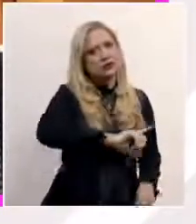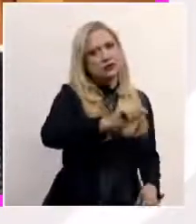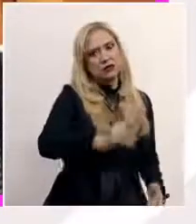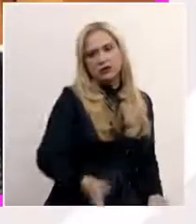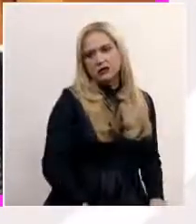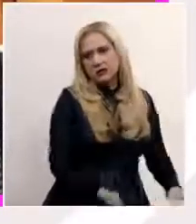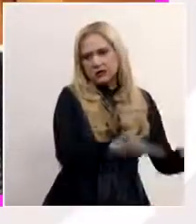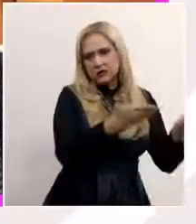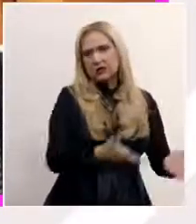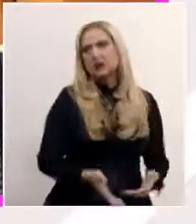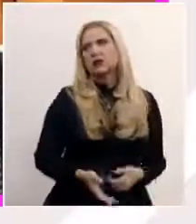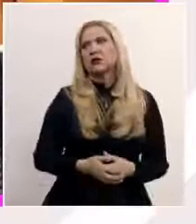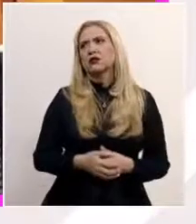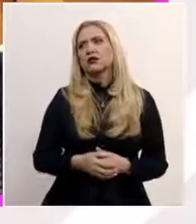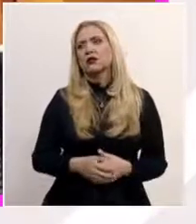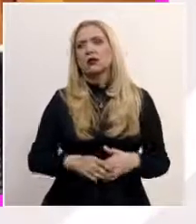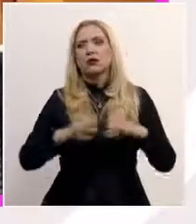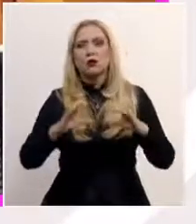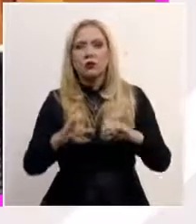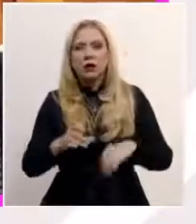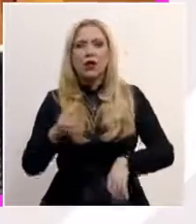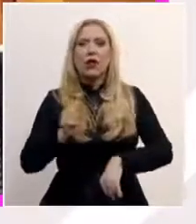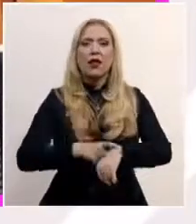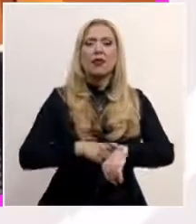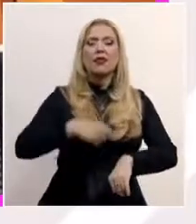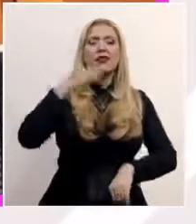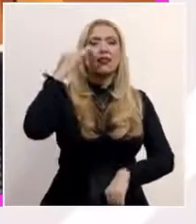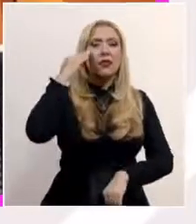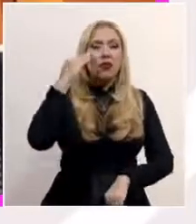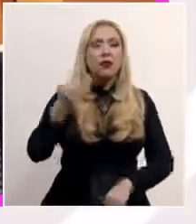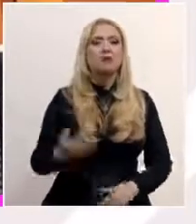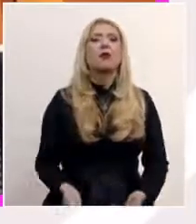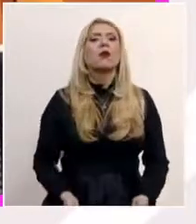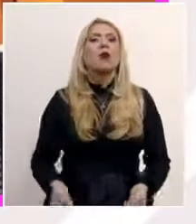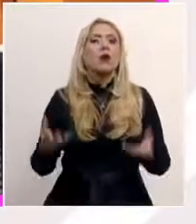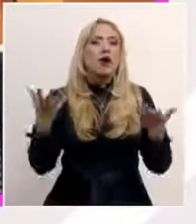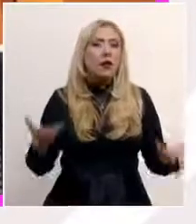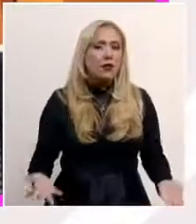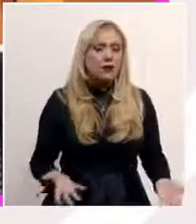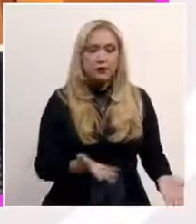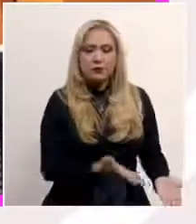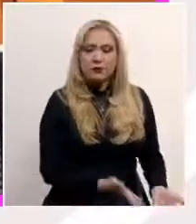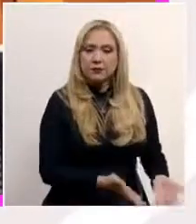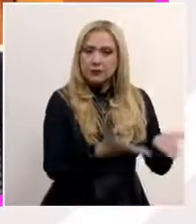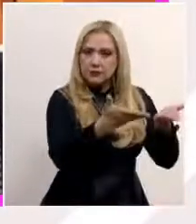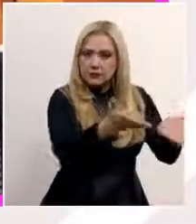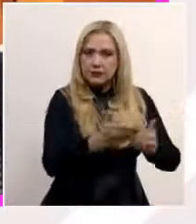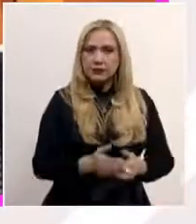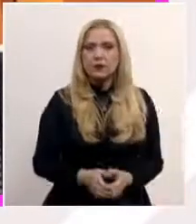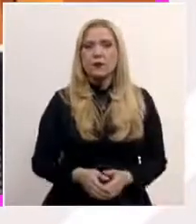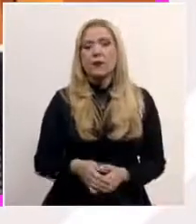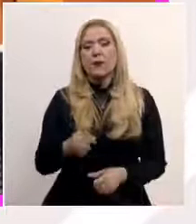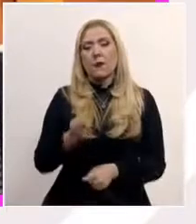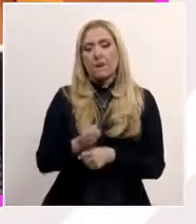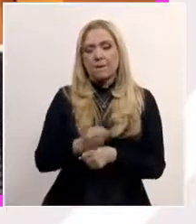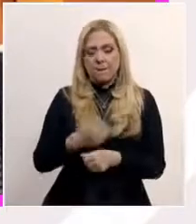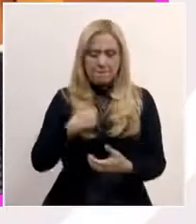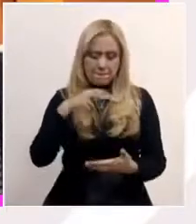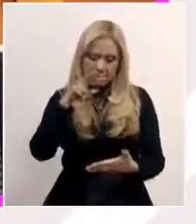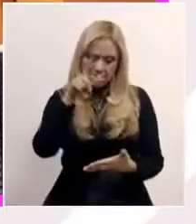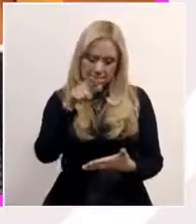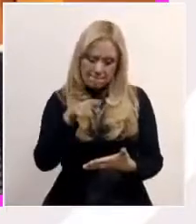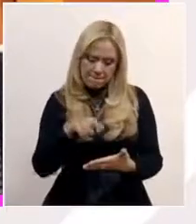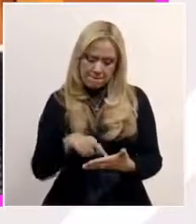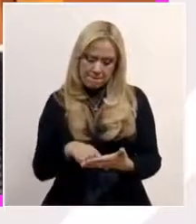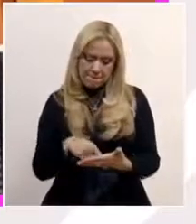la valoración del cuidado, del tiempo que se le da al cuidado. Teníamos por acá el dato de